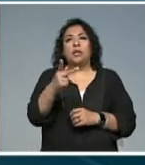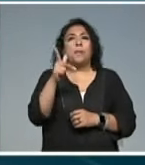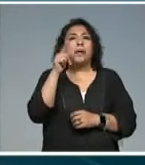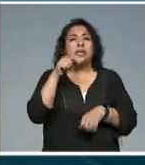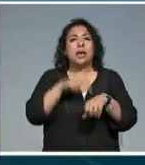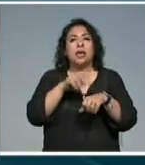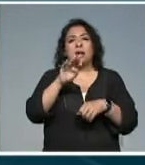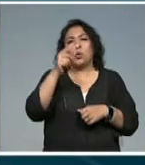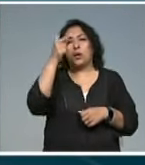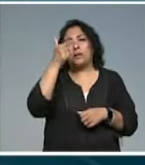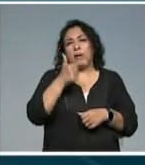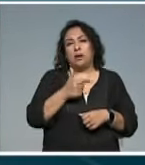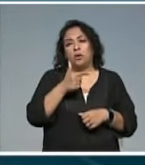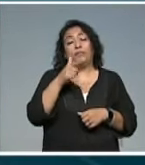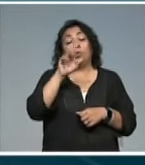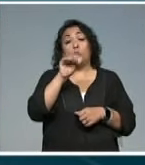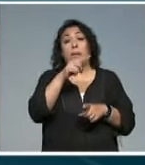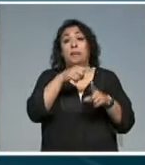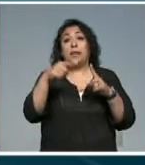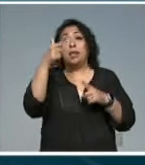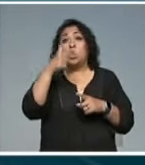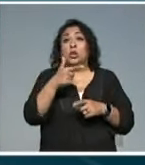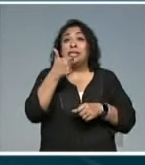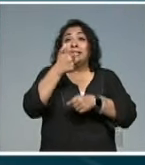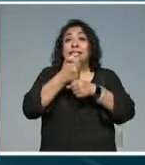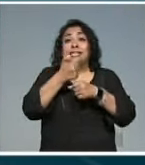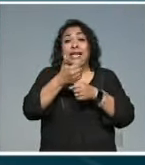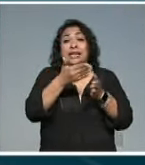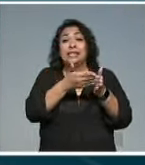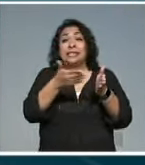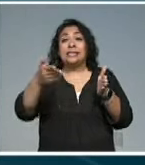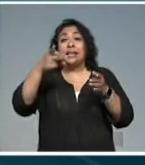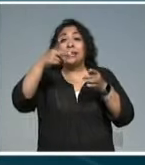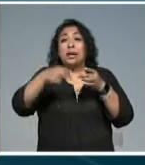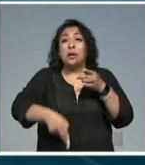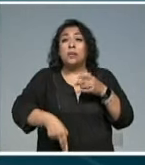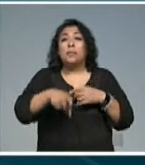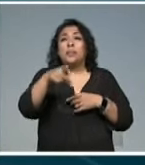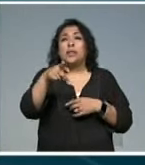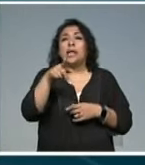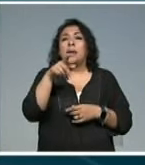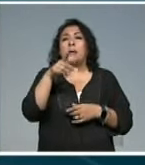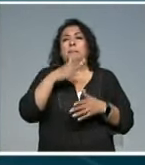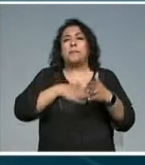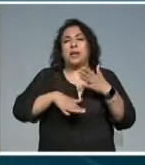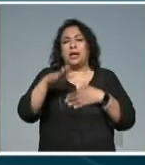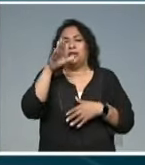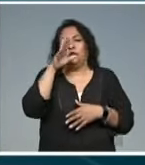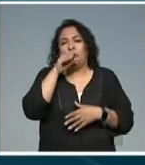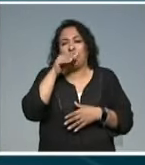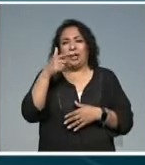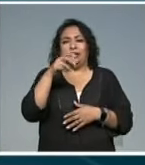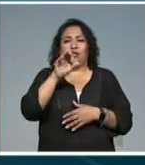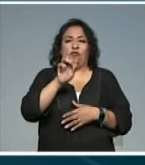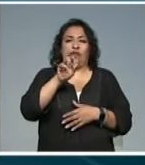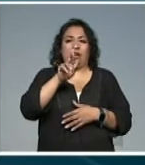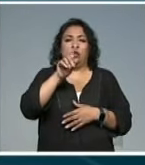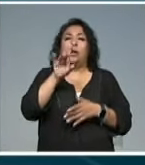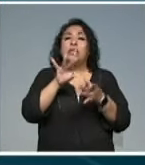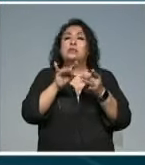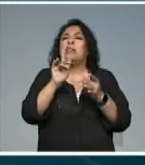mañana a las 9:30 de la noche se estrena la sexta temporada de Ranzo. Fernando Rivera Calderón nos platica qué sorpresas